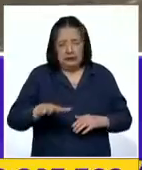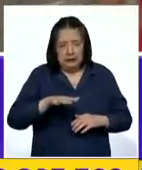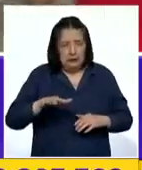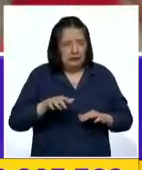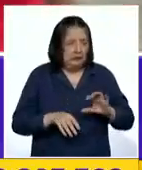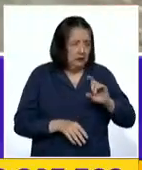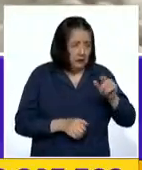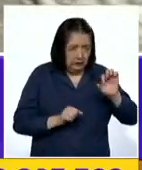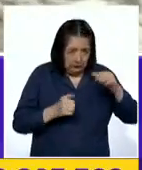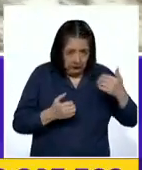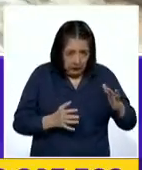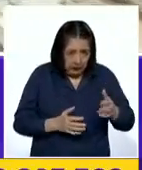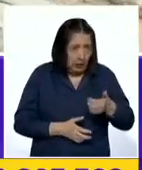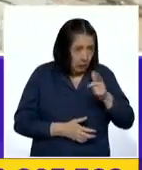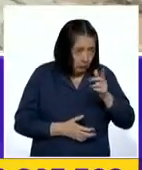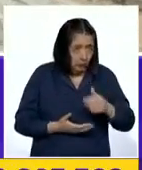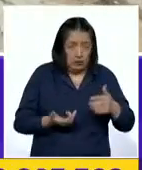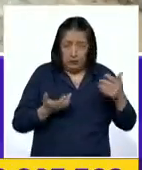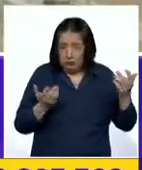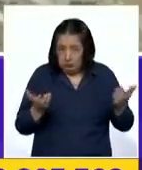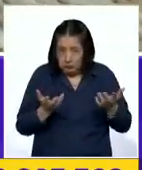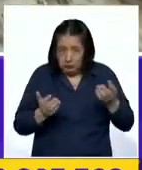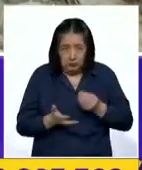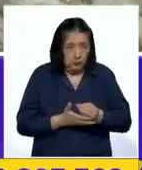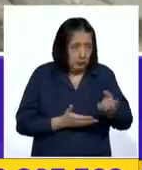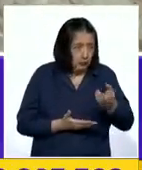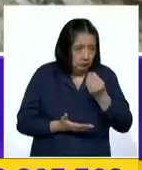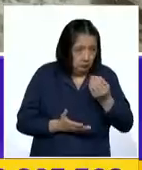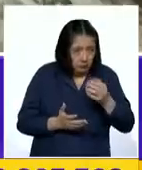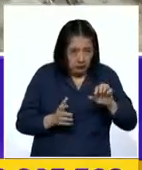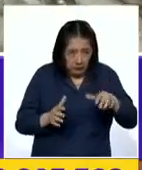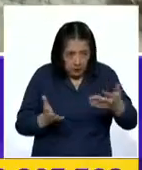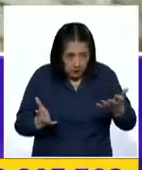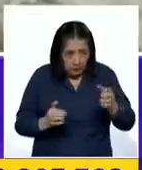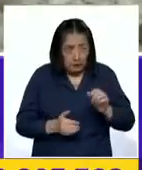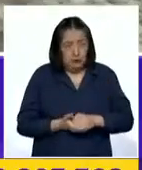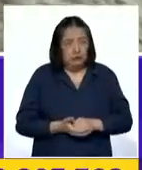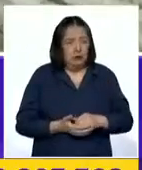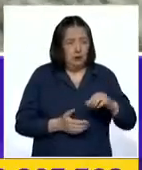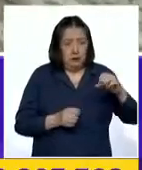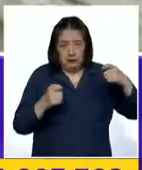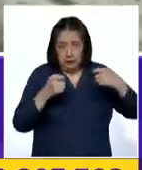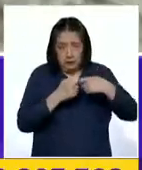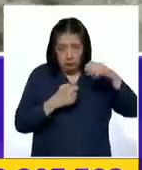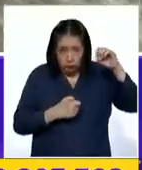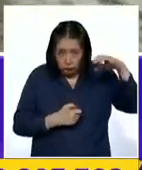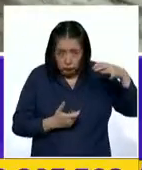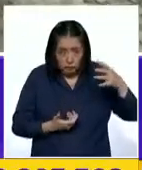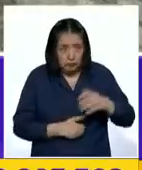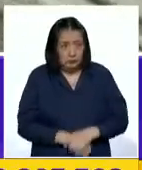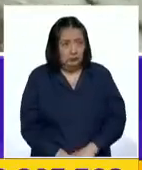urgente? ¿Hay agua potable? ¿Hay dónde comprar comida? ¿Hay luz eléctrica?